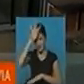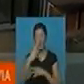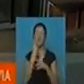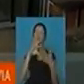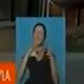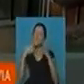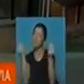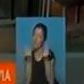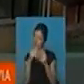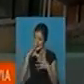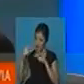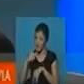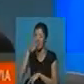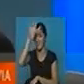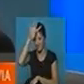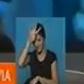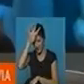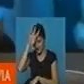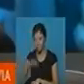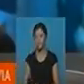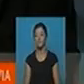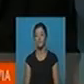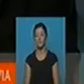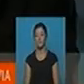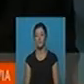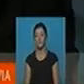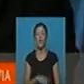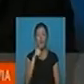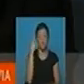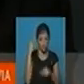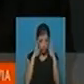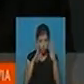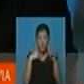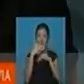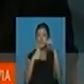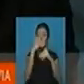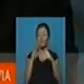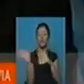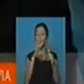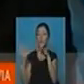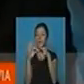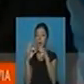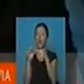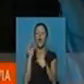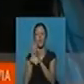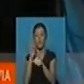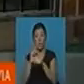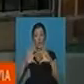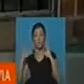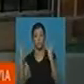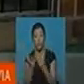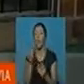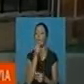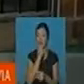¿no? Entonces, me parece que muchas veces Evo Morales ha priorizado el desarrollo o las cuestiones ligadas a la ecología, ¿no? La construcción